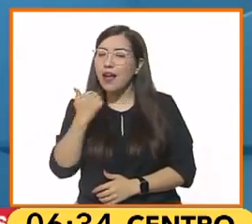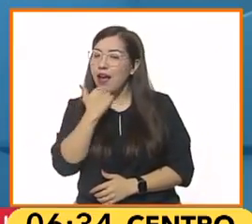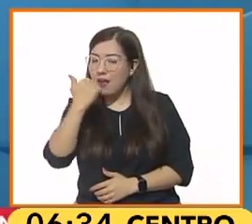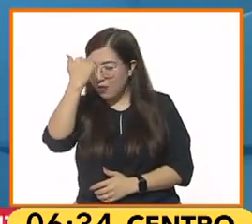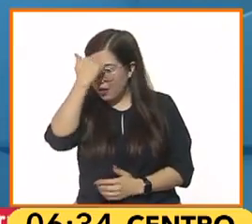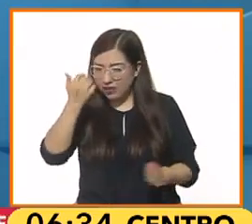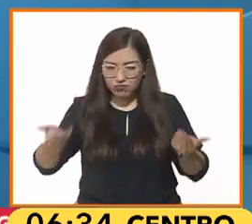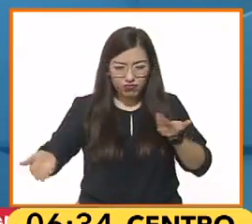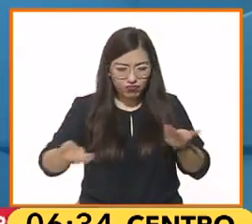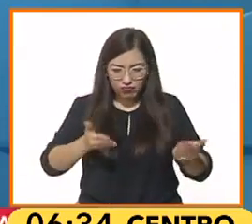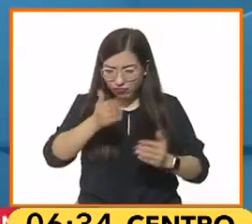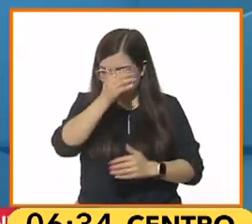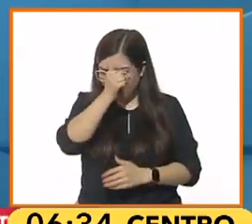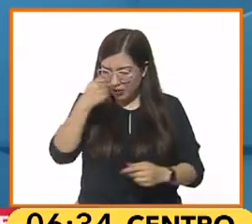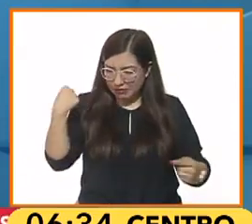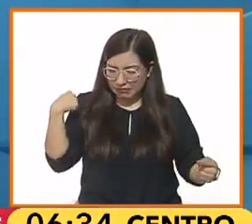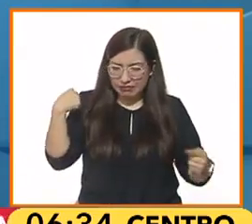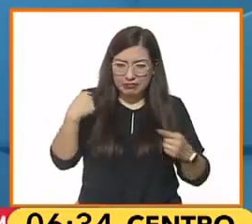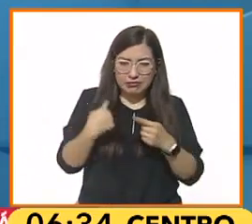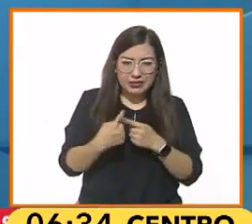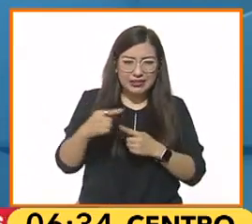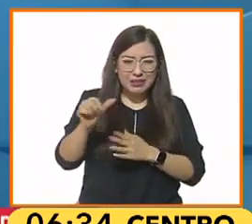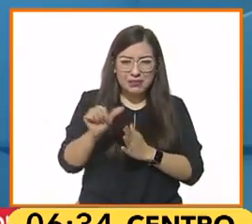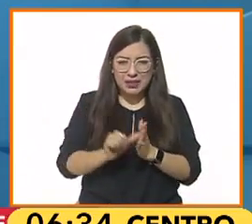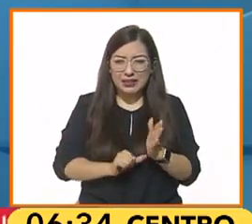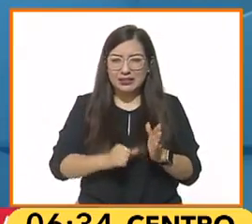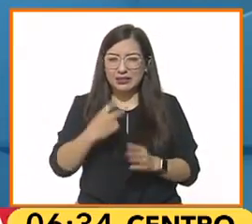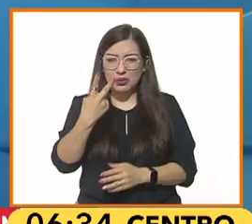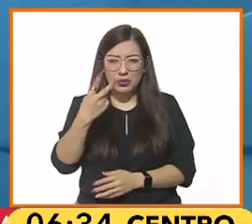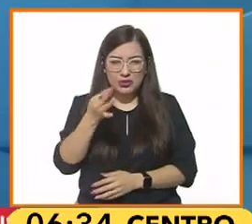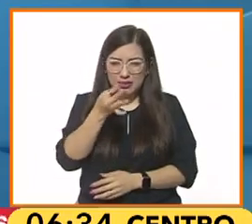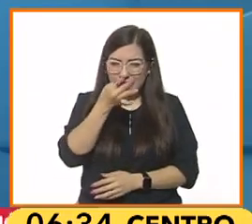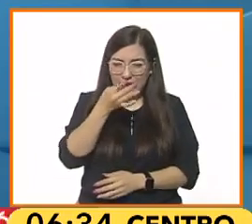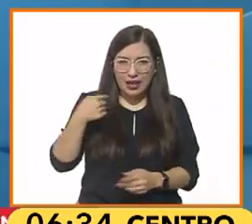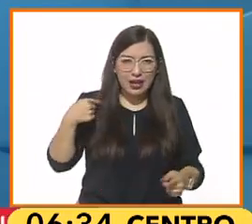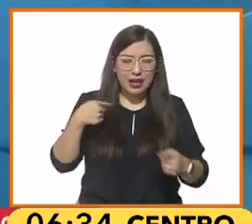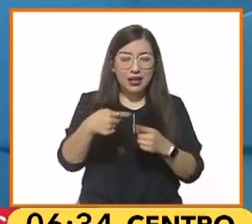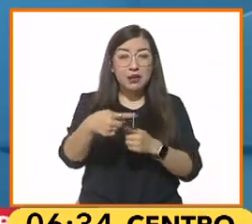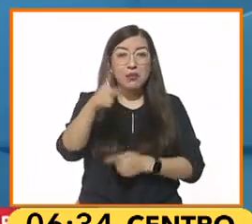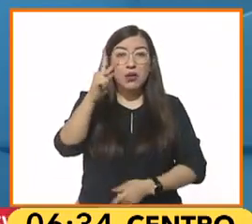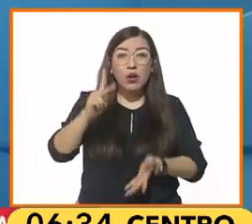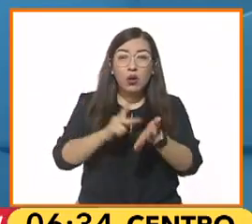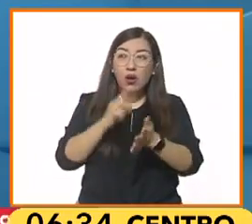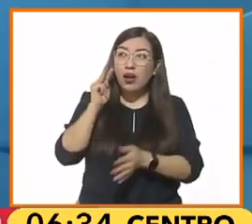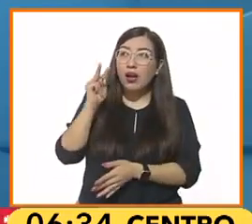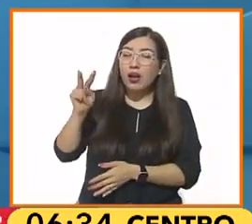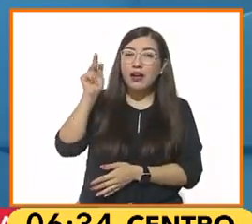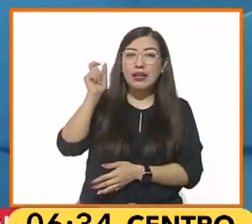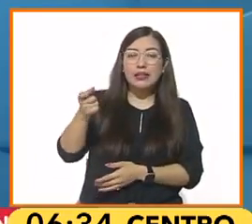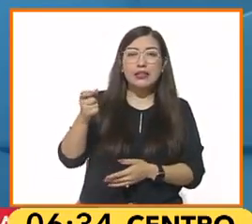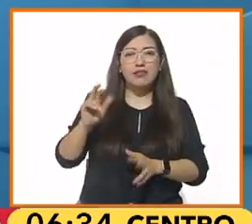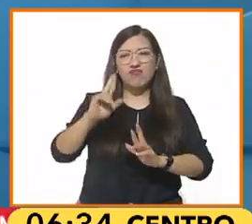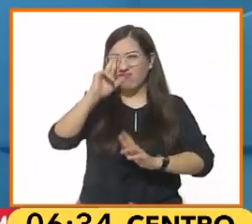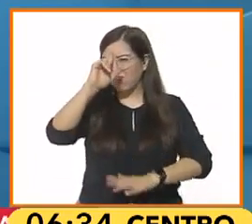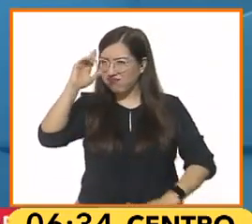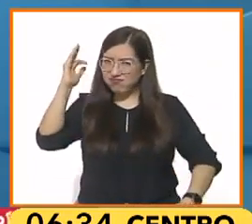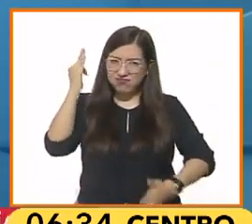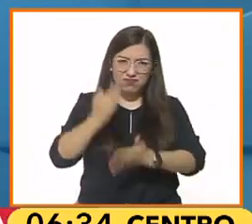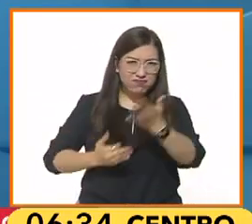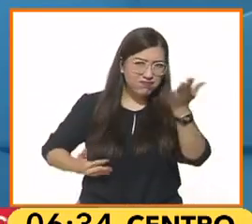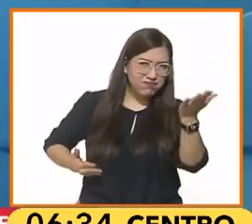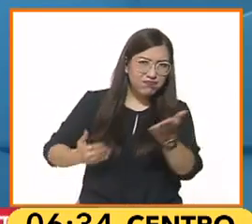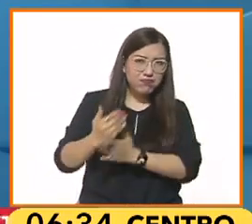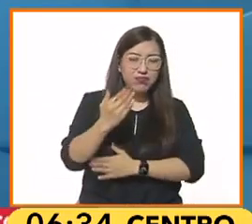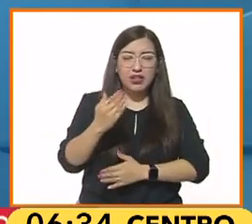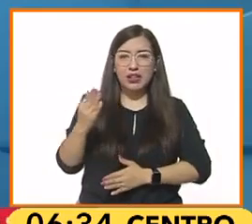ocurre lo que vemos en estas imágenes y ya veíamos, se rompe la tregua, hay 400 personas hasta ahora que